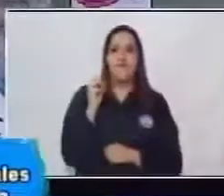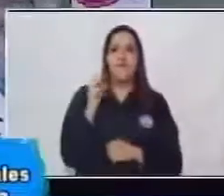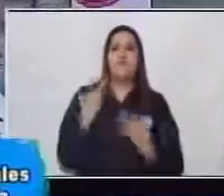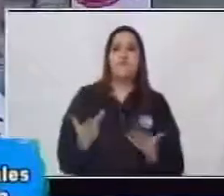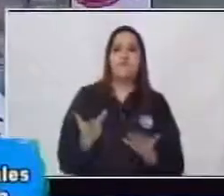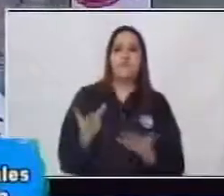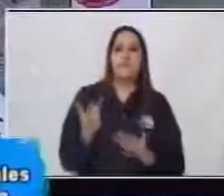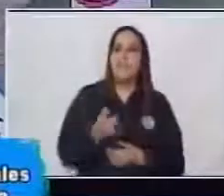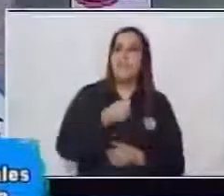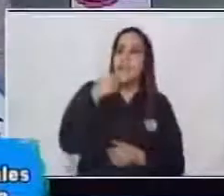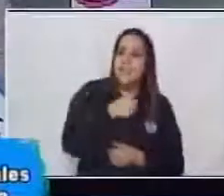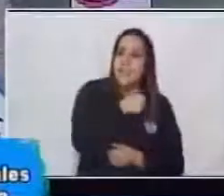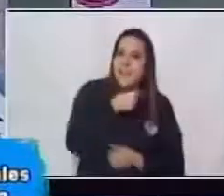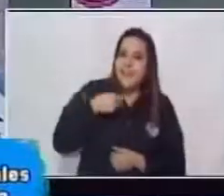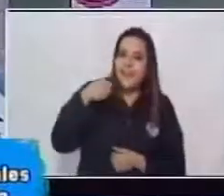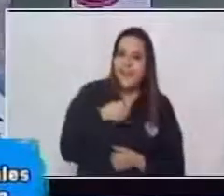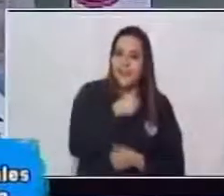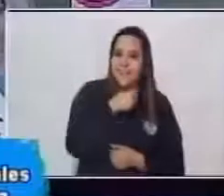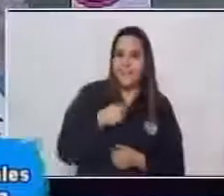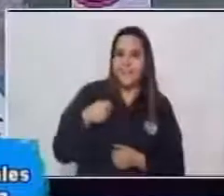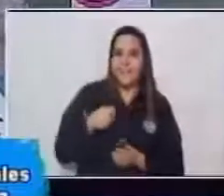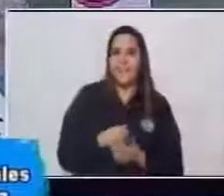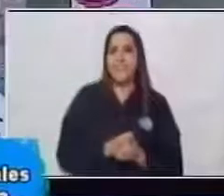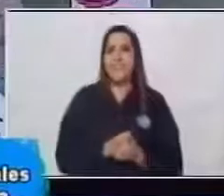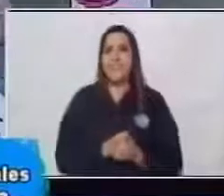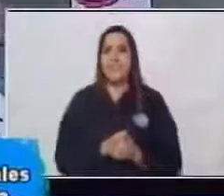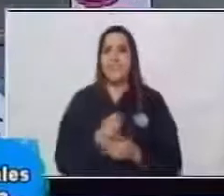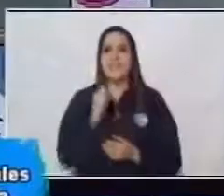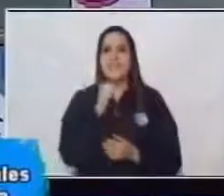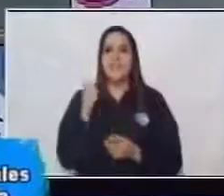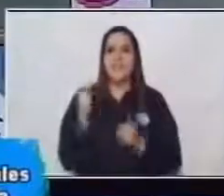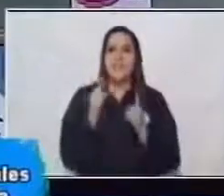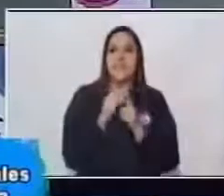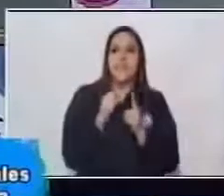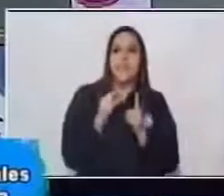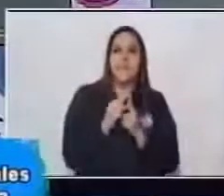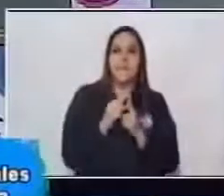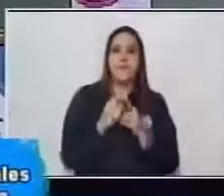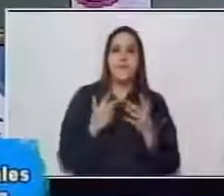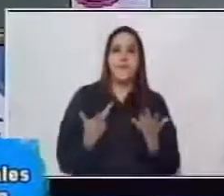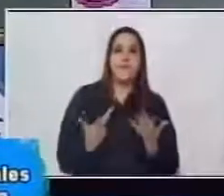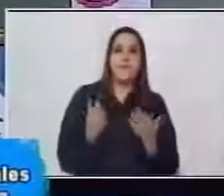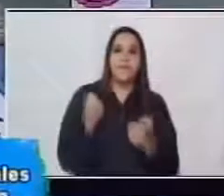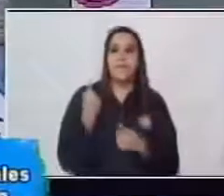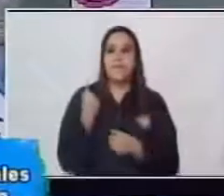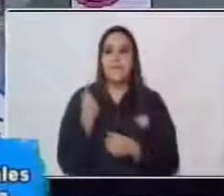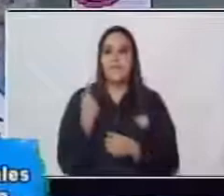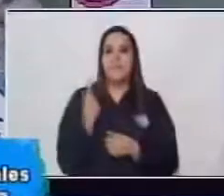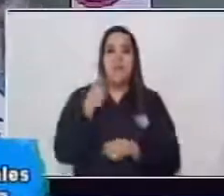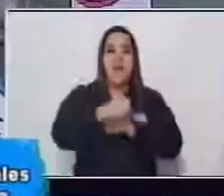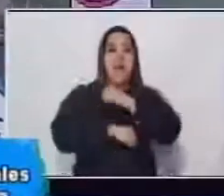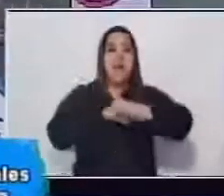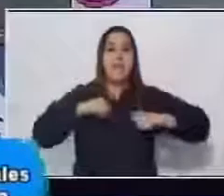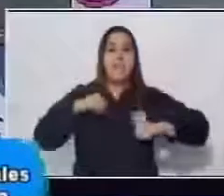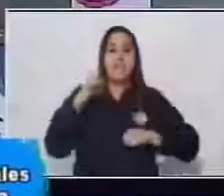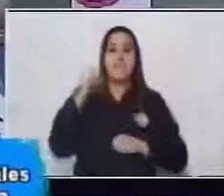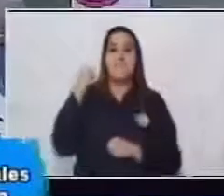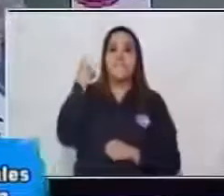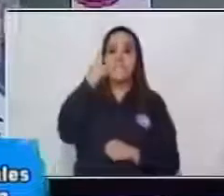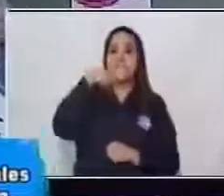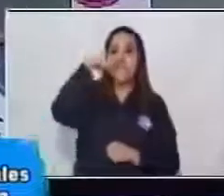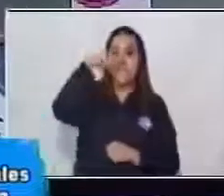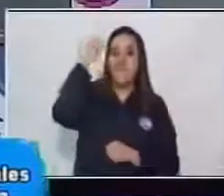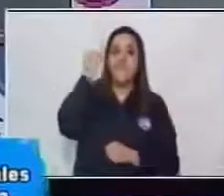con fo y en fo. La, la, la, la, la. Muy bien. Vamos a ver qué palabra nos falta. Sí, aquí nos falta